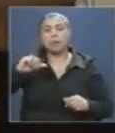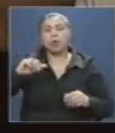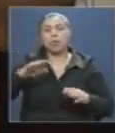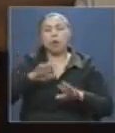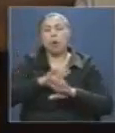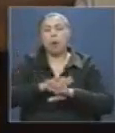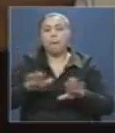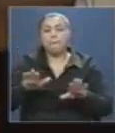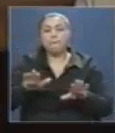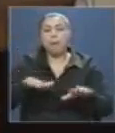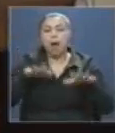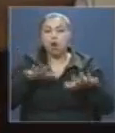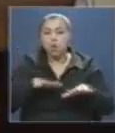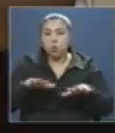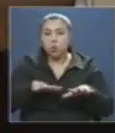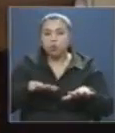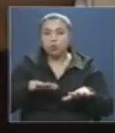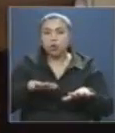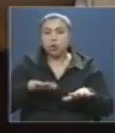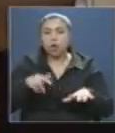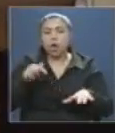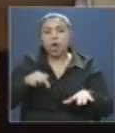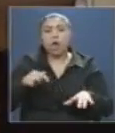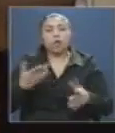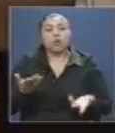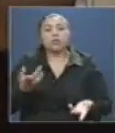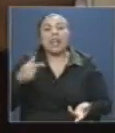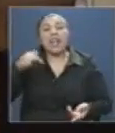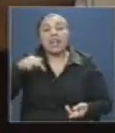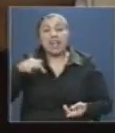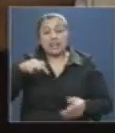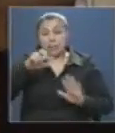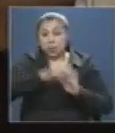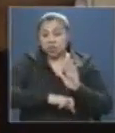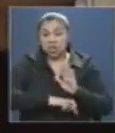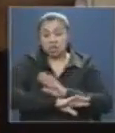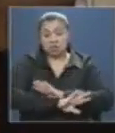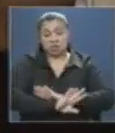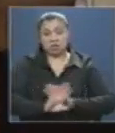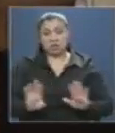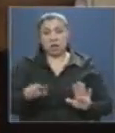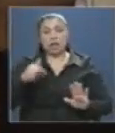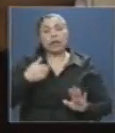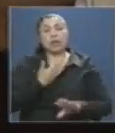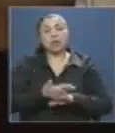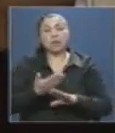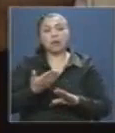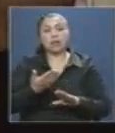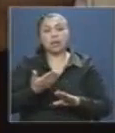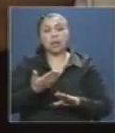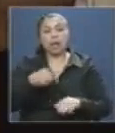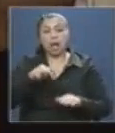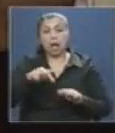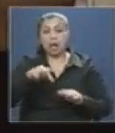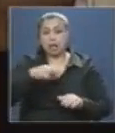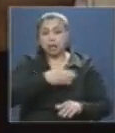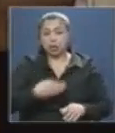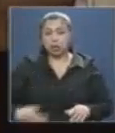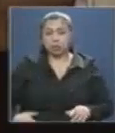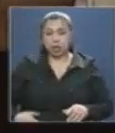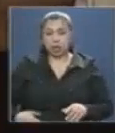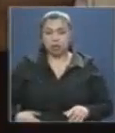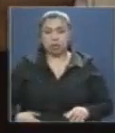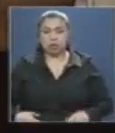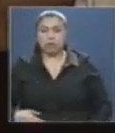consentimiento, bueno, va a quedar finalmente este proyecto en nada. Por lo tanto, quiero pedirle al gobierno, al ministro Blumel, que